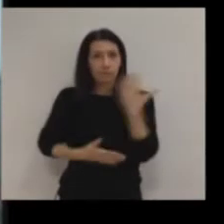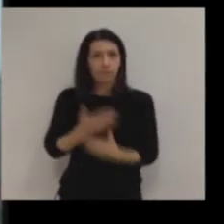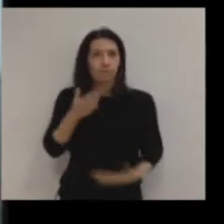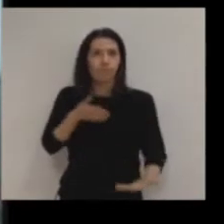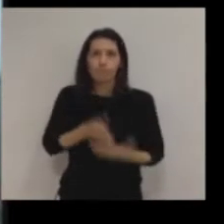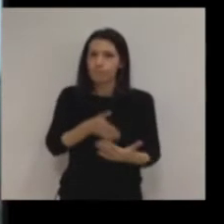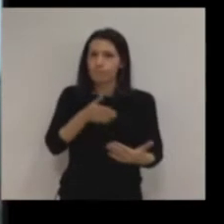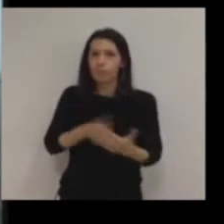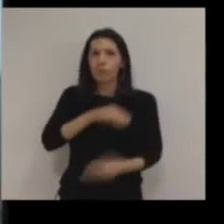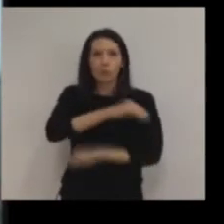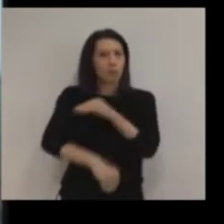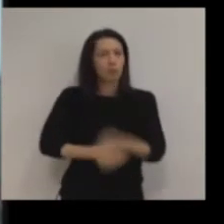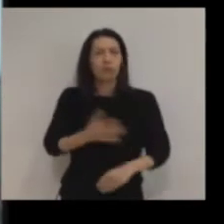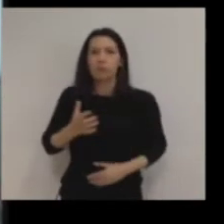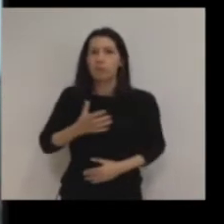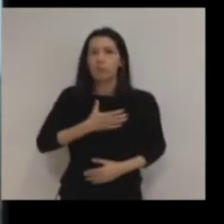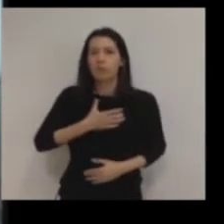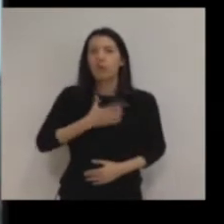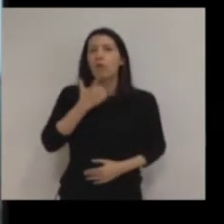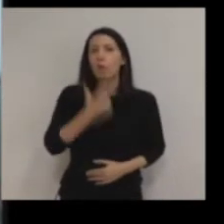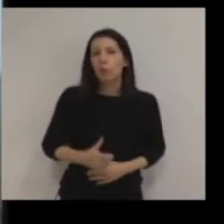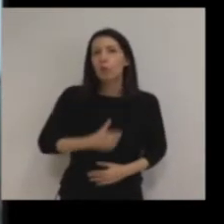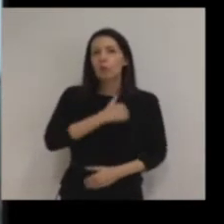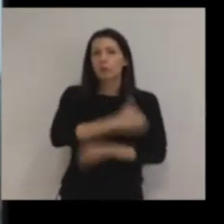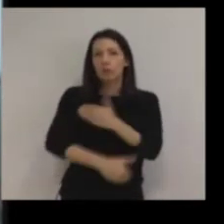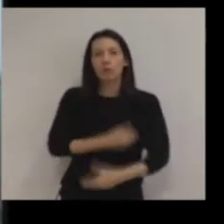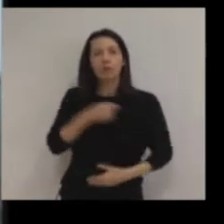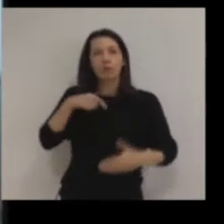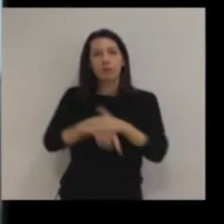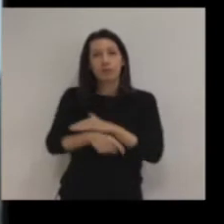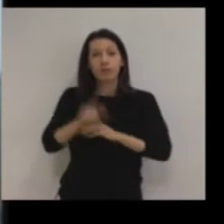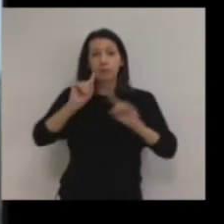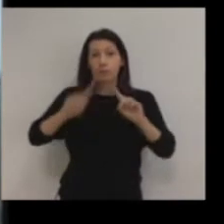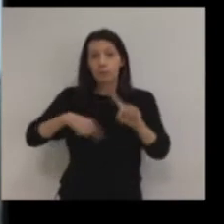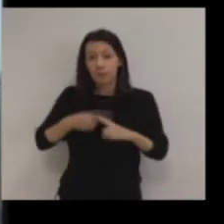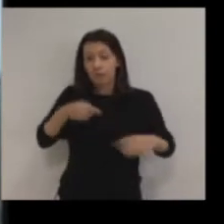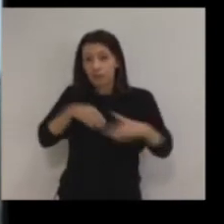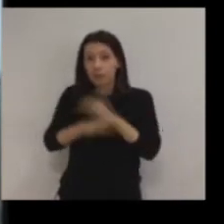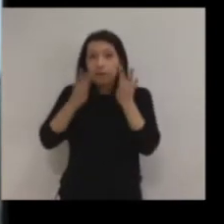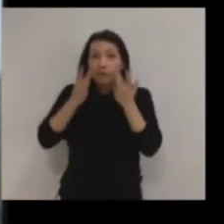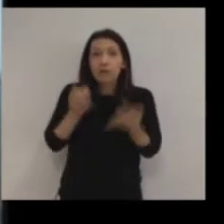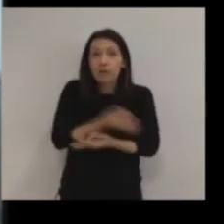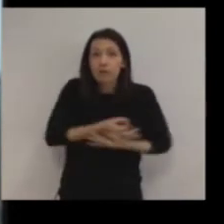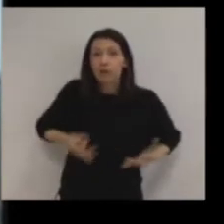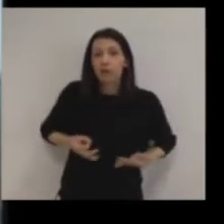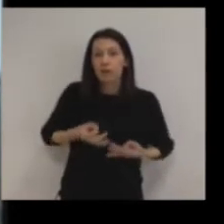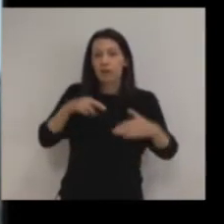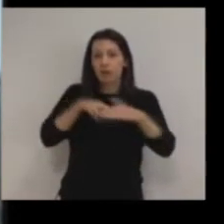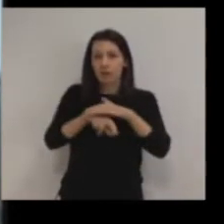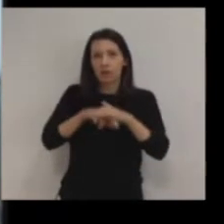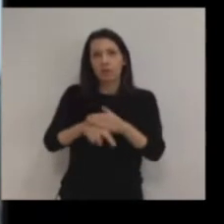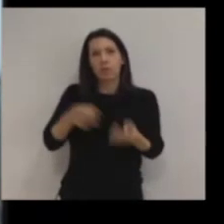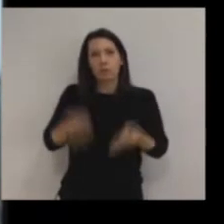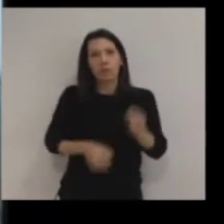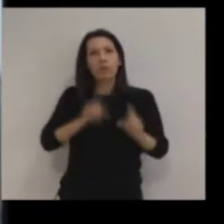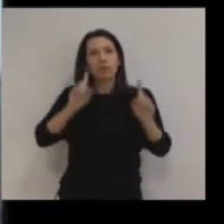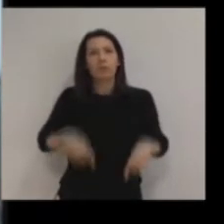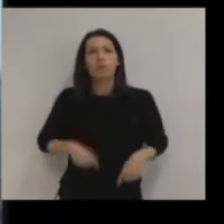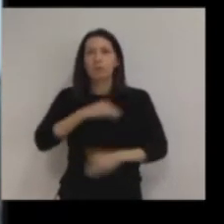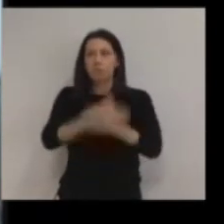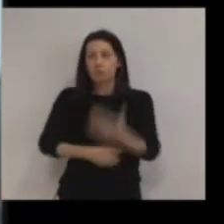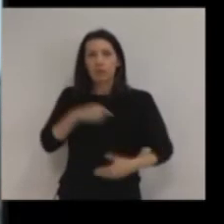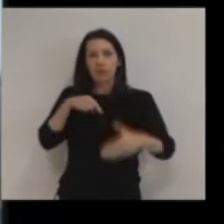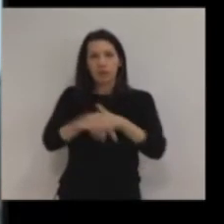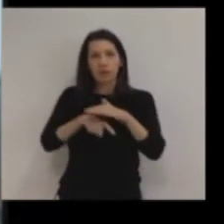y falta de usabilidad de los medios, procedimientos y del acceso propiamente dicho a los medios judiciales, a las